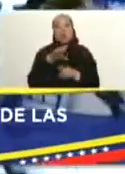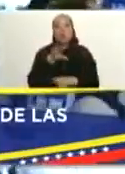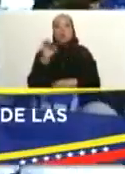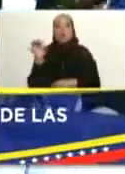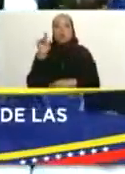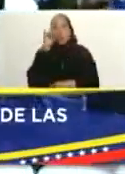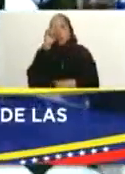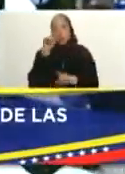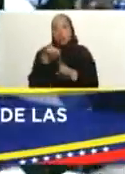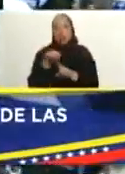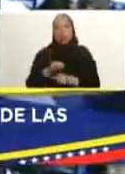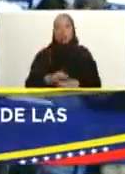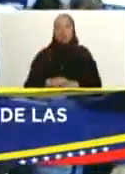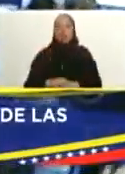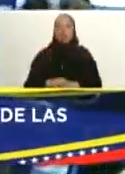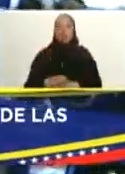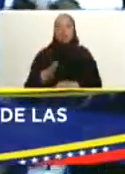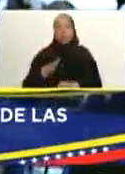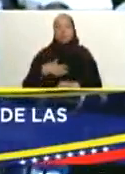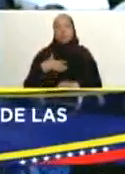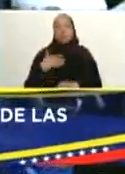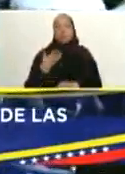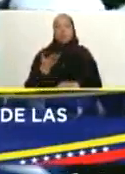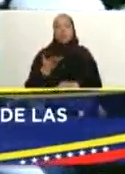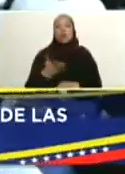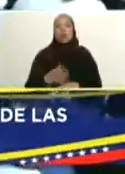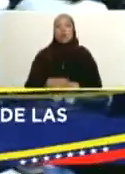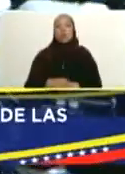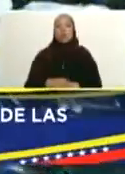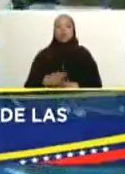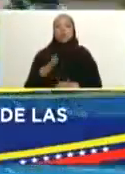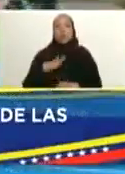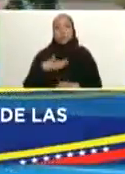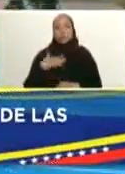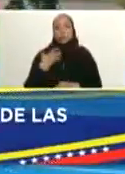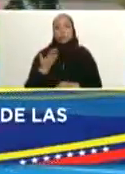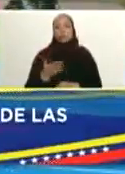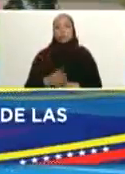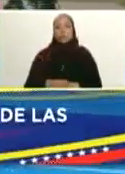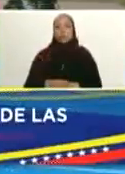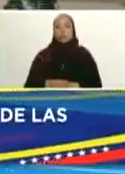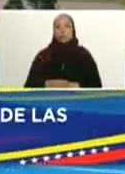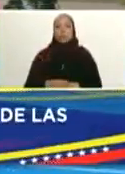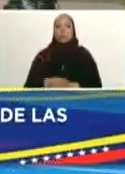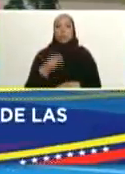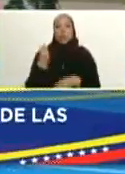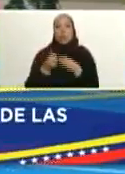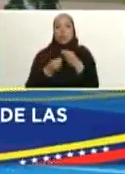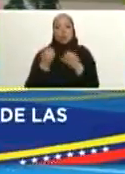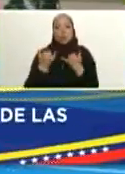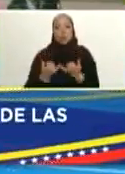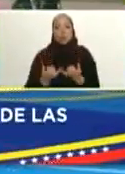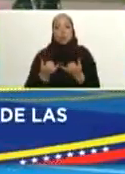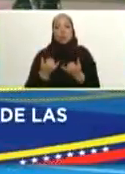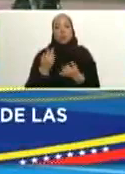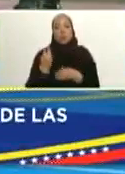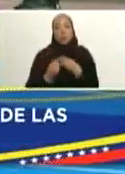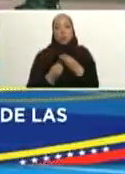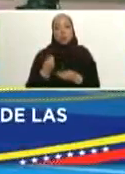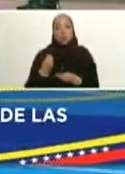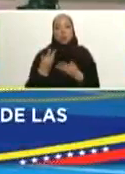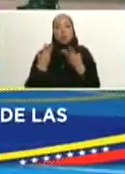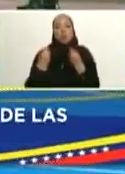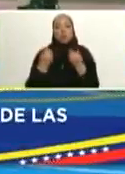meta. Sí se puede, sí podemos, y lo vamos a hacer. Y lo vamos a hacer con